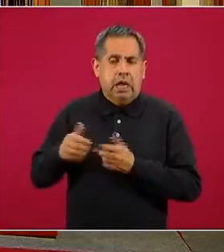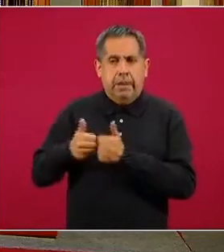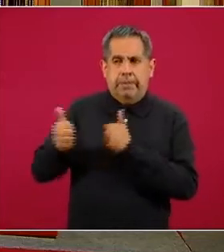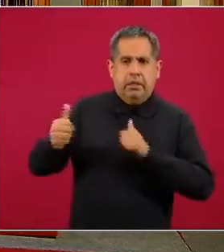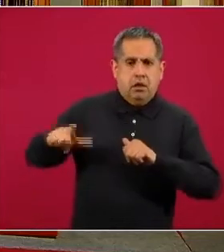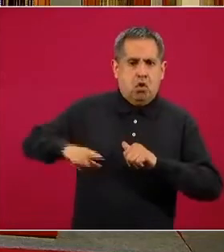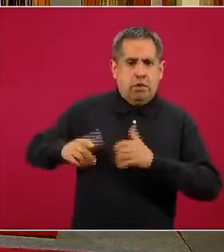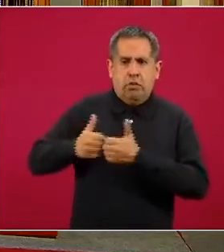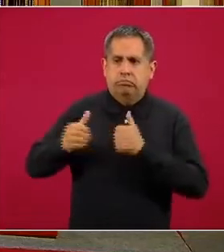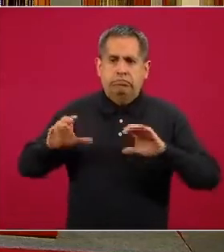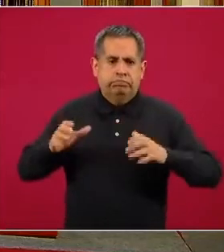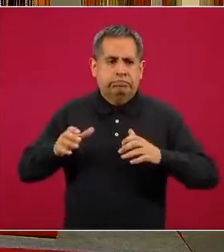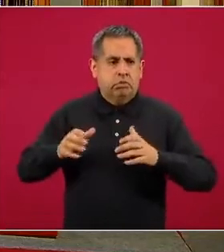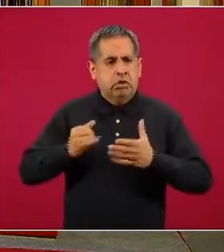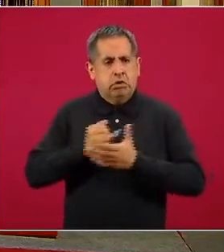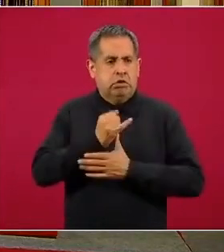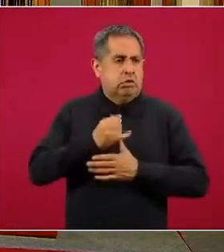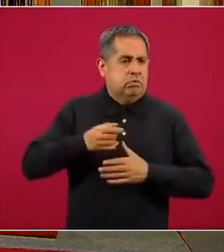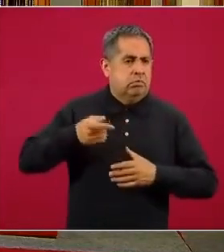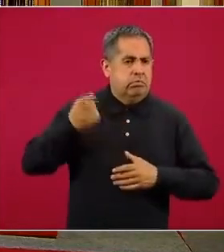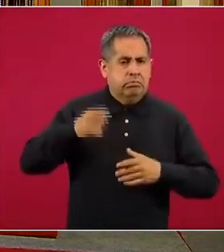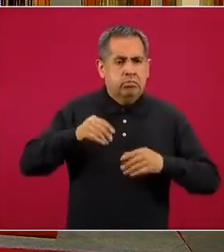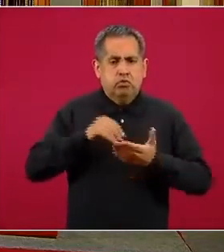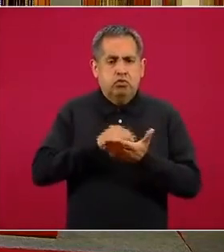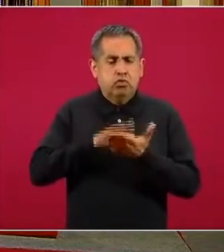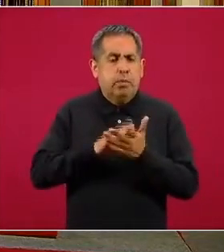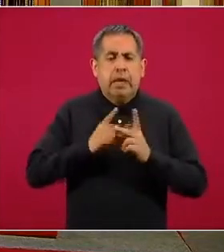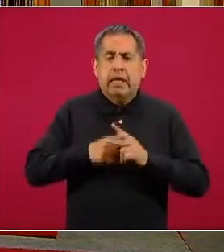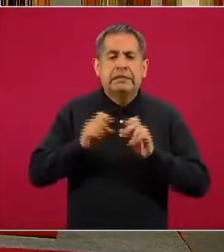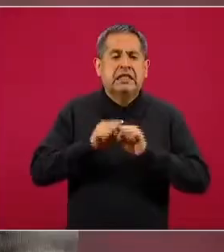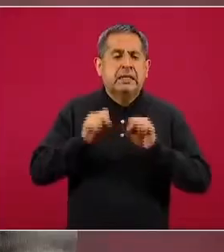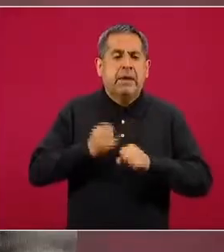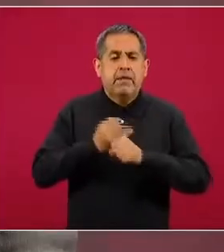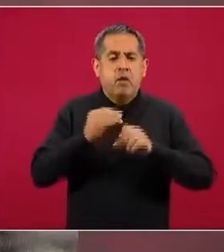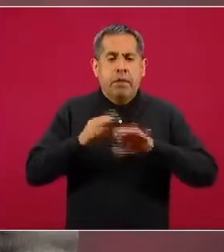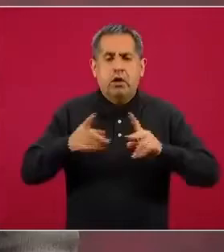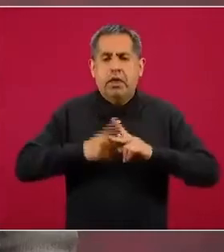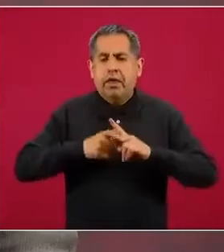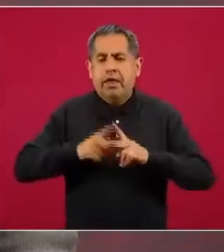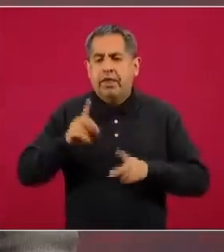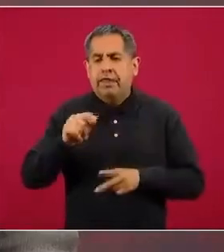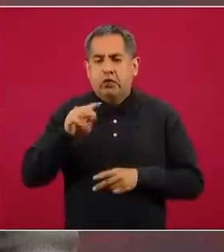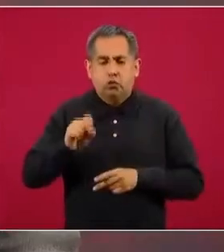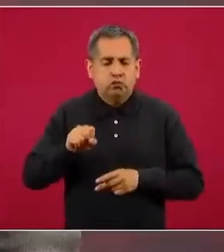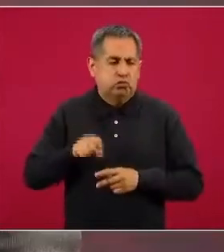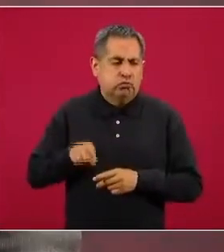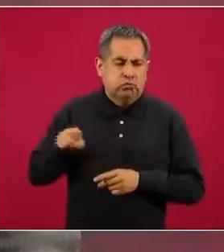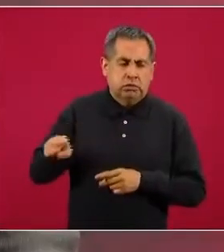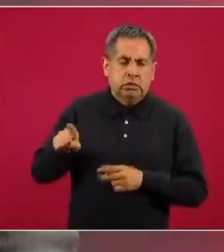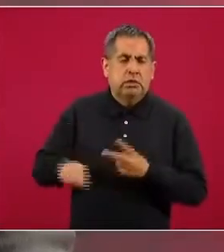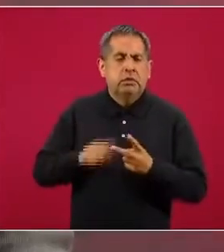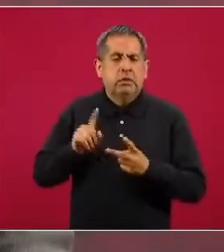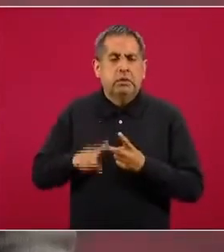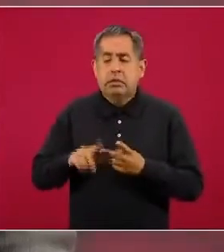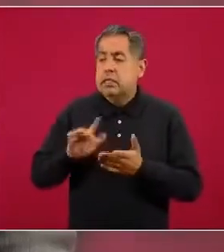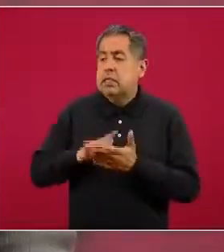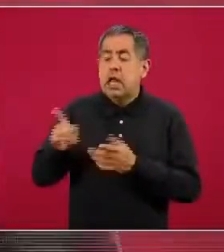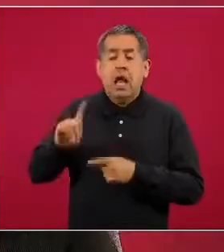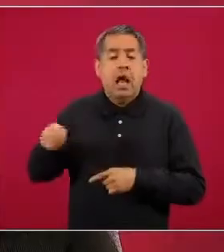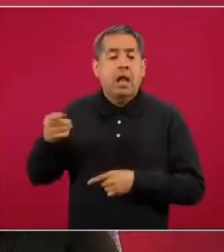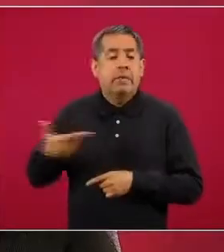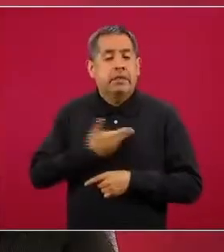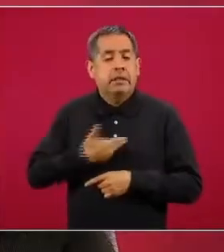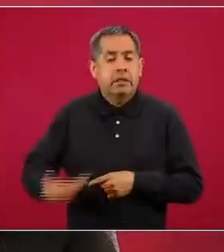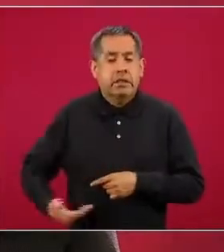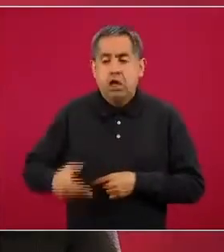autónoma que es autoridad en materia de los sistemas de información del país. Agradecemos al